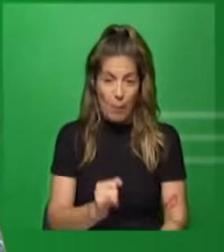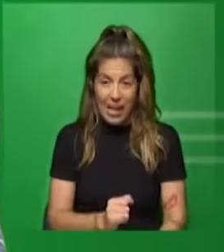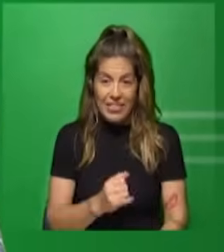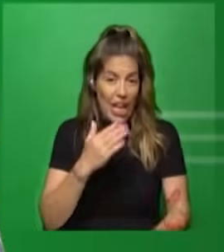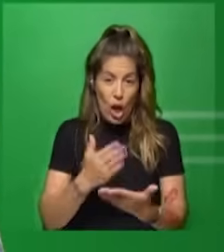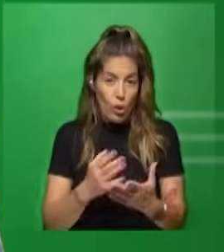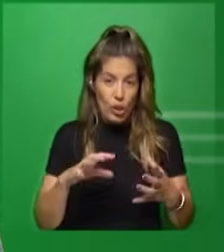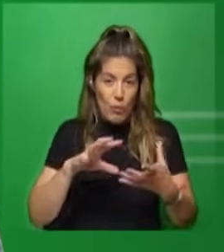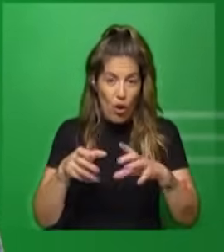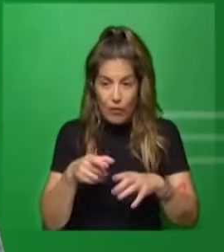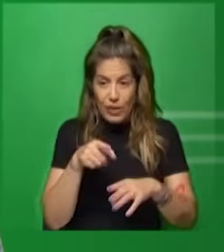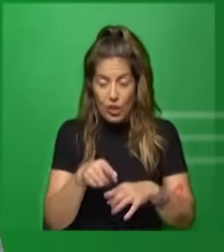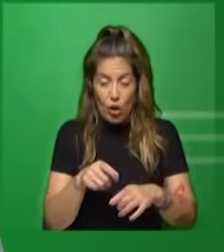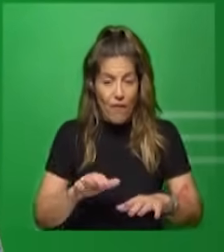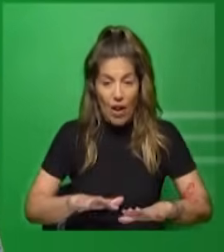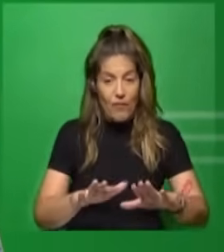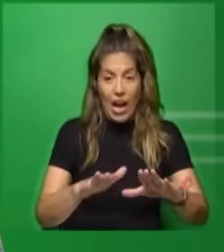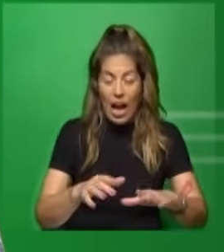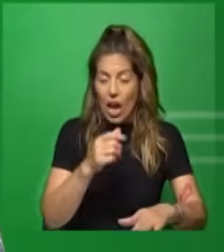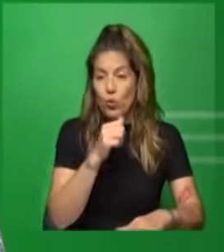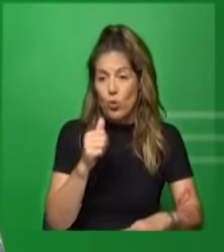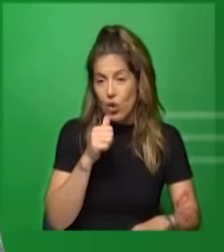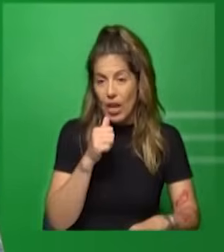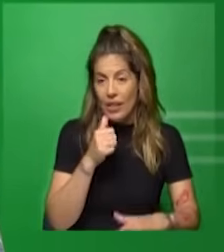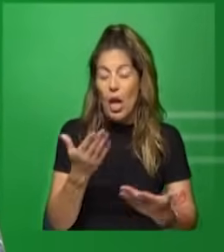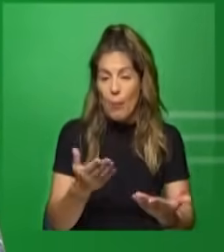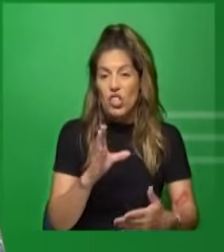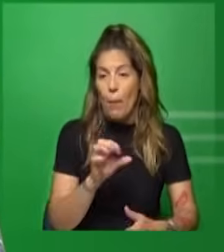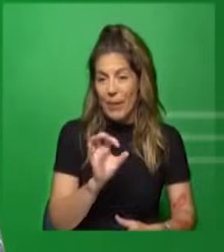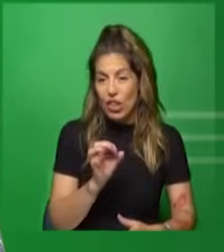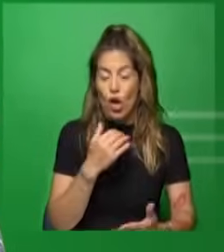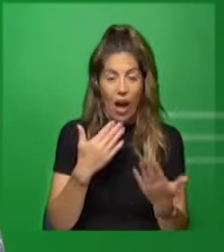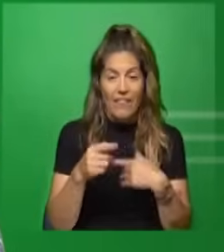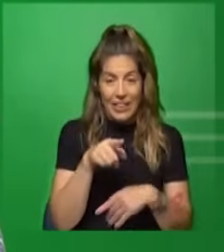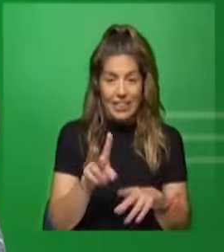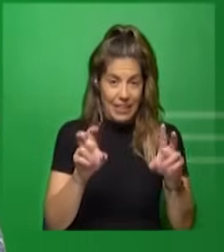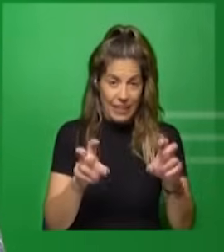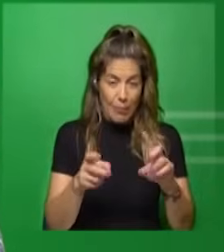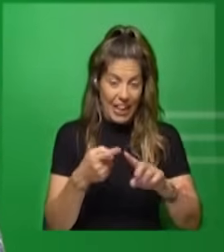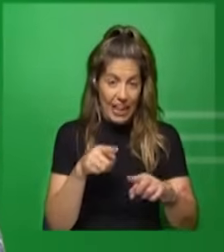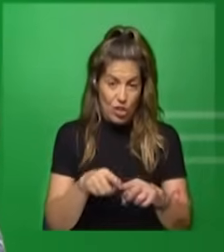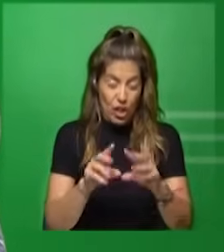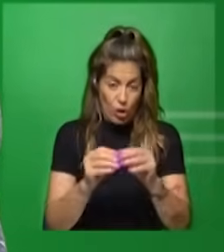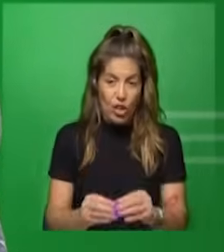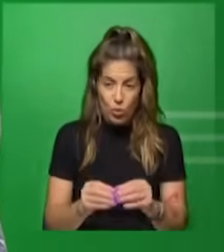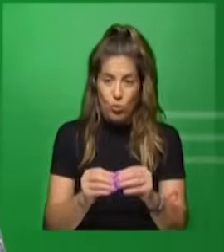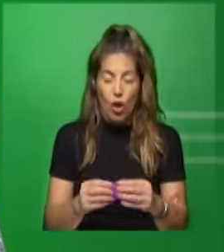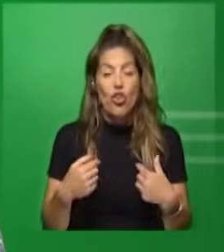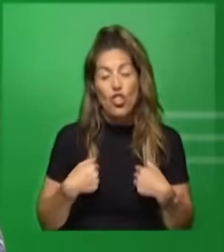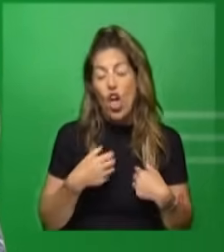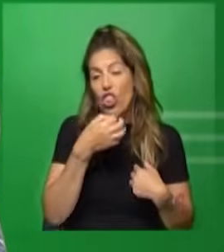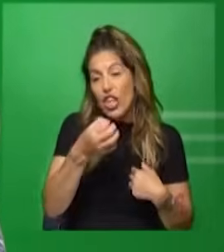resolverse, que es la propia Colombia, por eso Petro habla mucho de este tema y relaciona los asuntos. Entonces, yo diría que soy